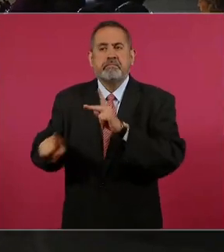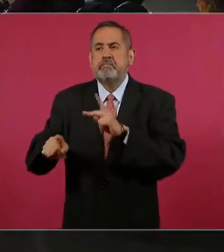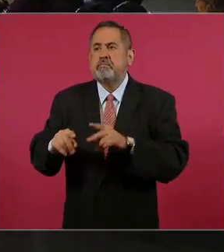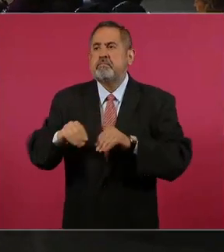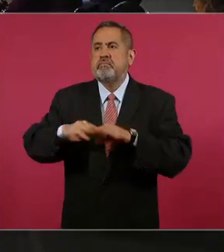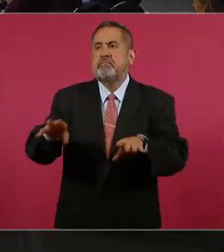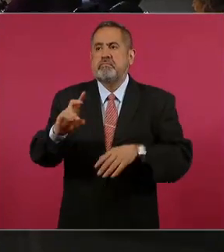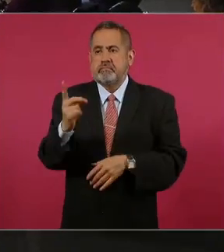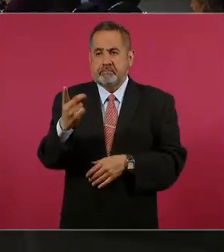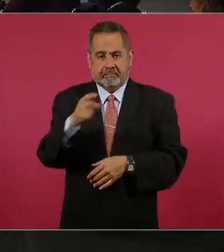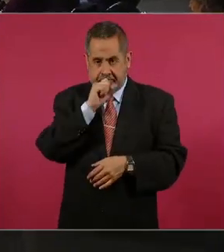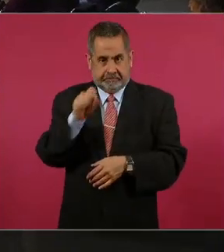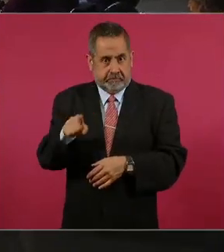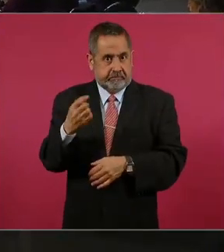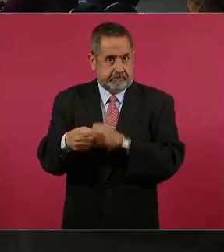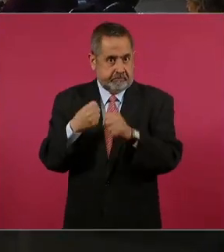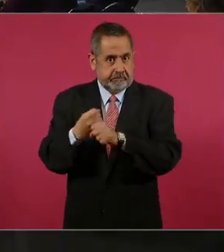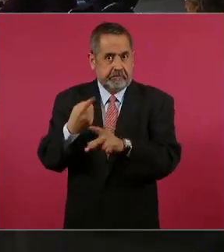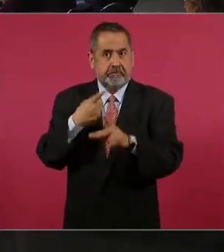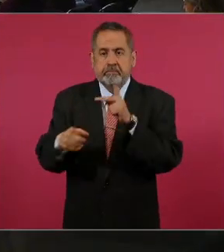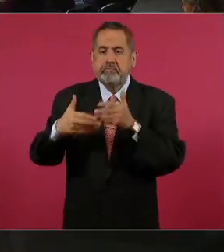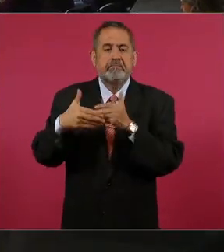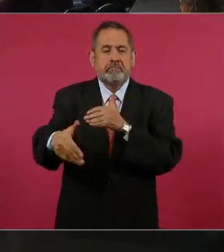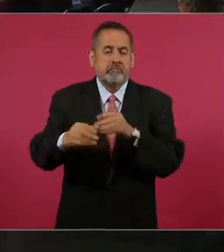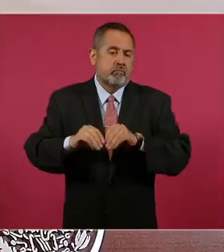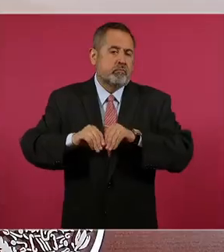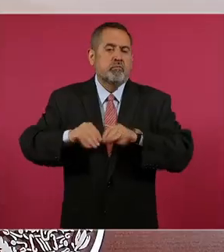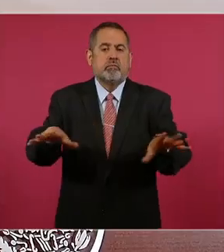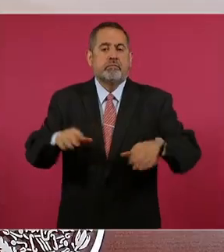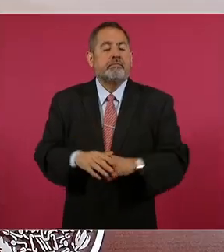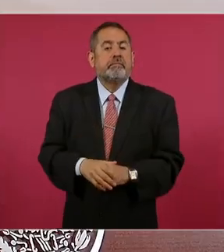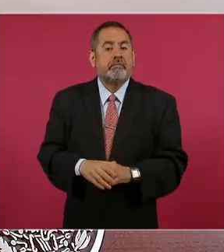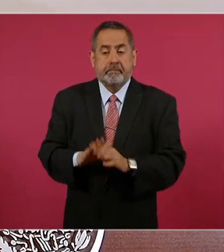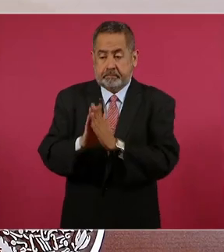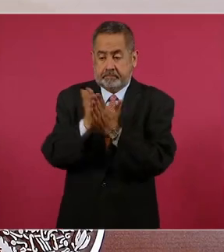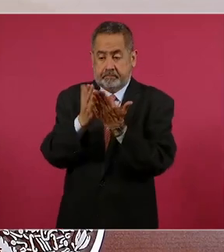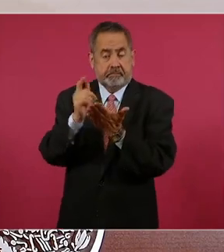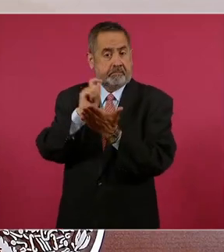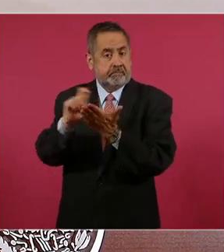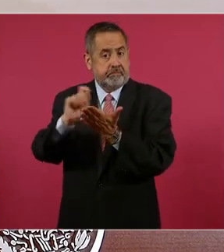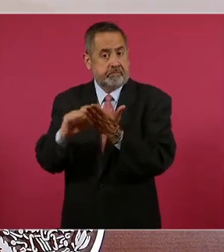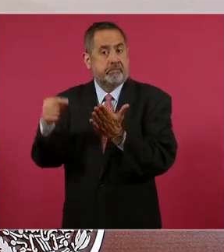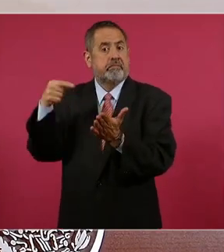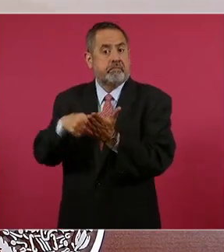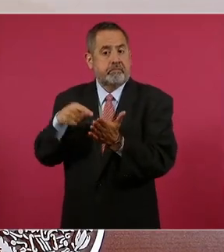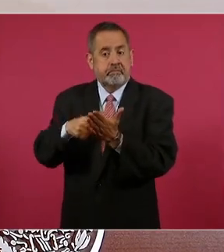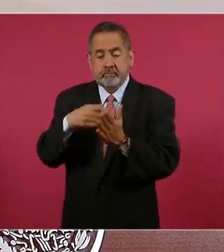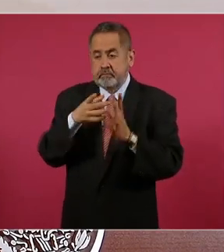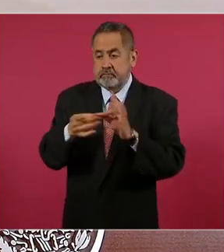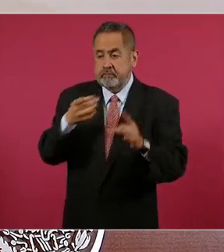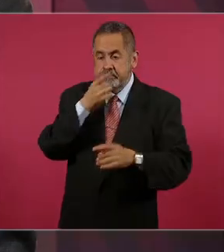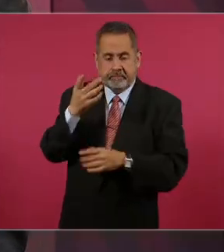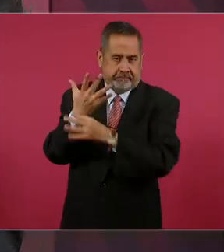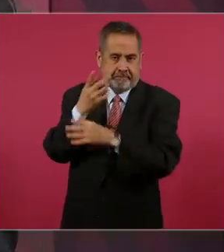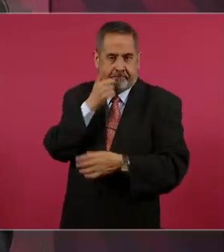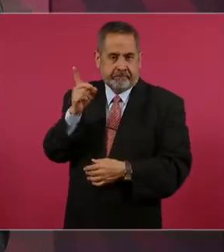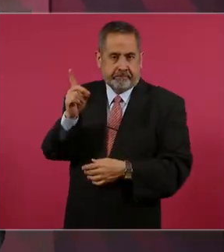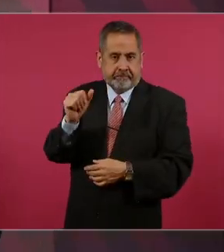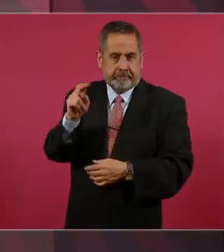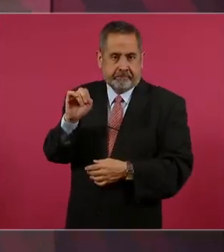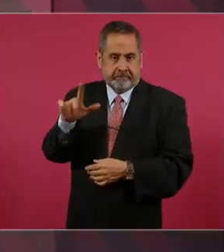de ese año. El libro, como afirma Daniel Cosío Villegas,